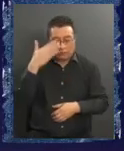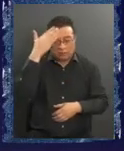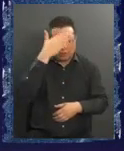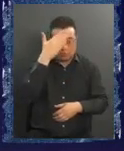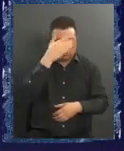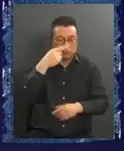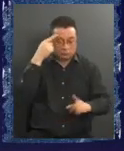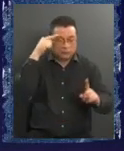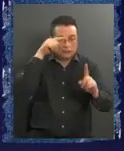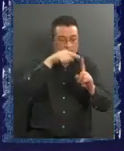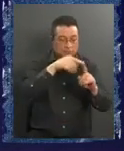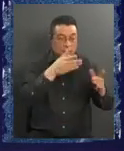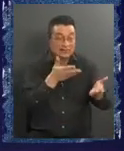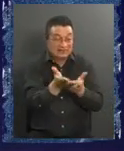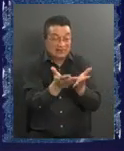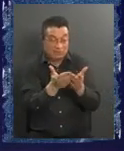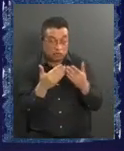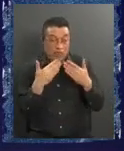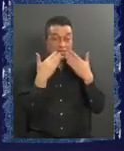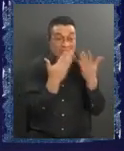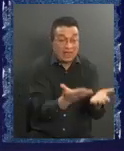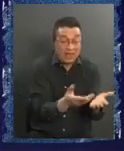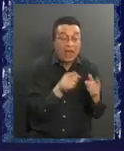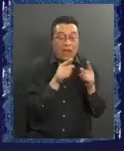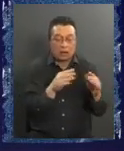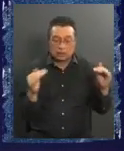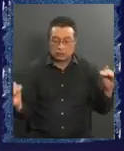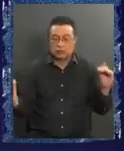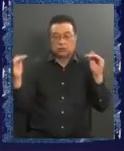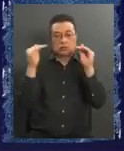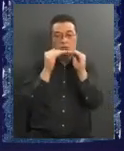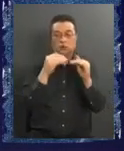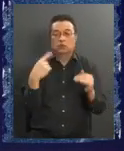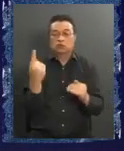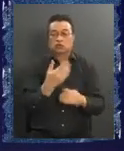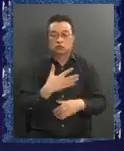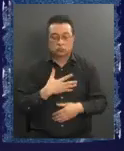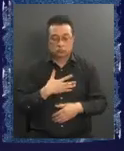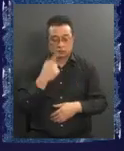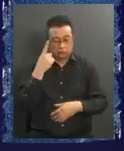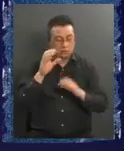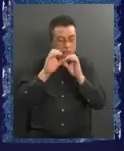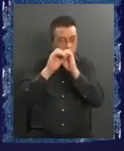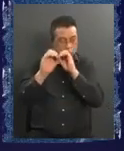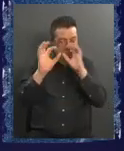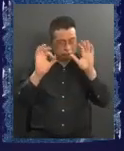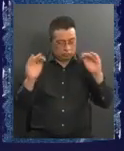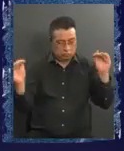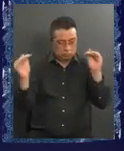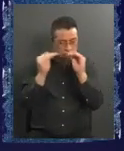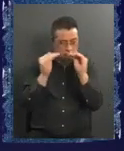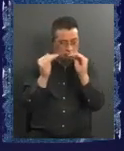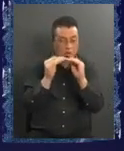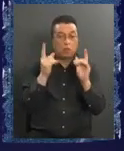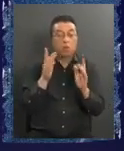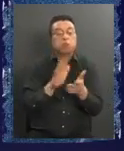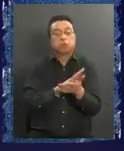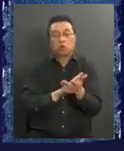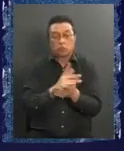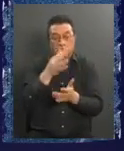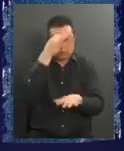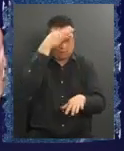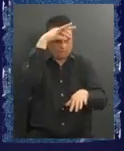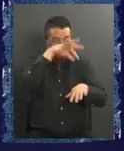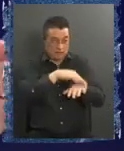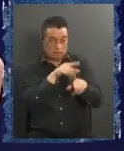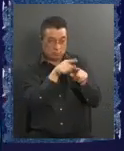las prestaciones que se entreguen sean acorde a lo que nosotros tenemos como expectativas, ¿no? Si, por ejemplo, una persona se enfermó y